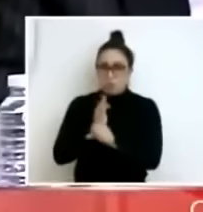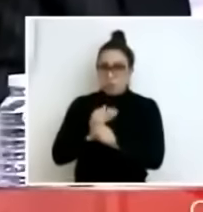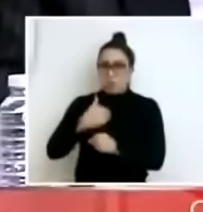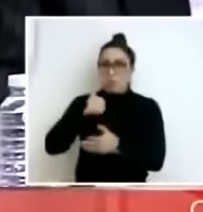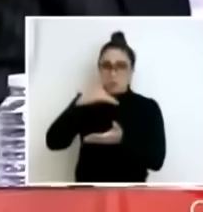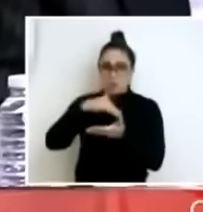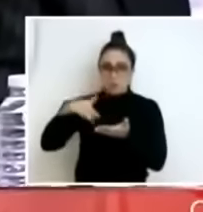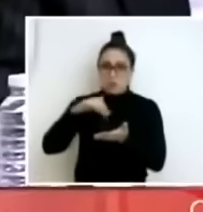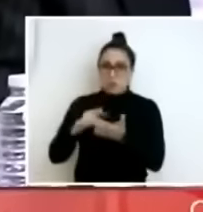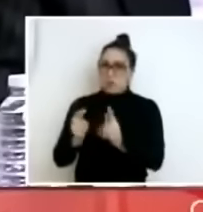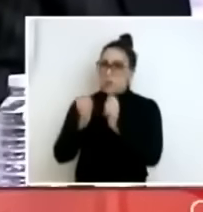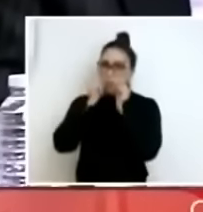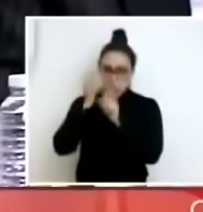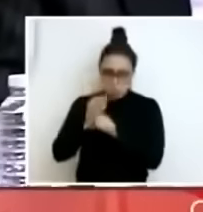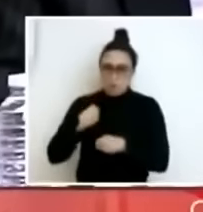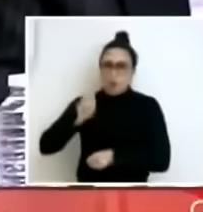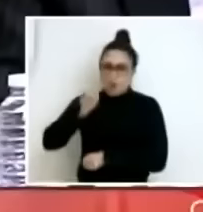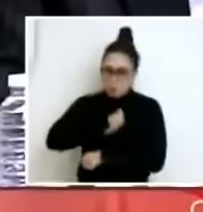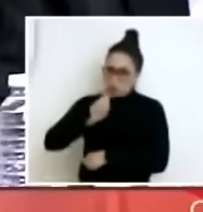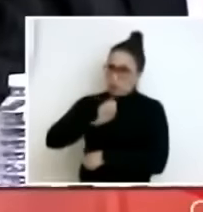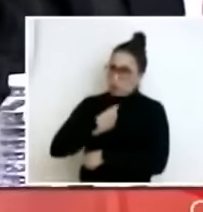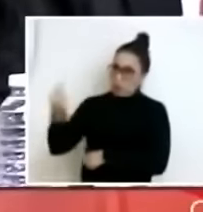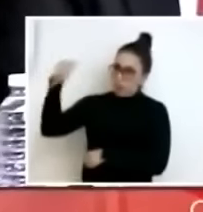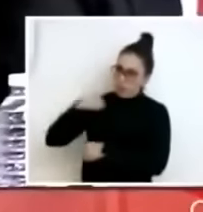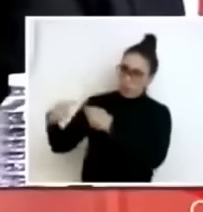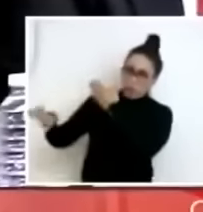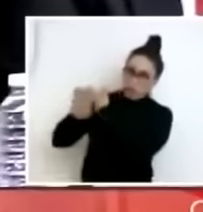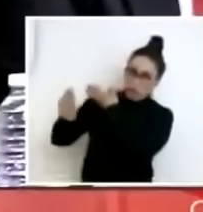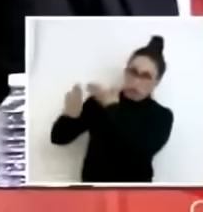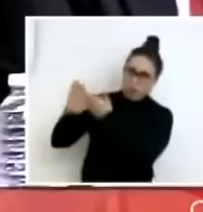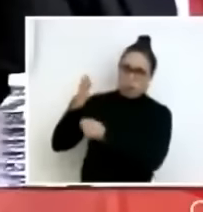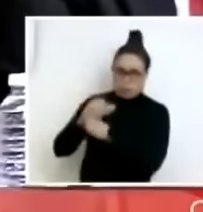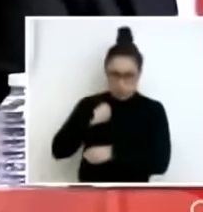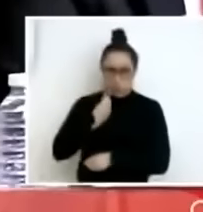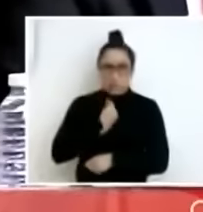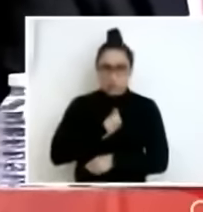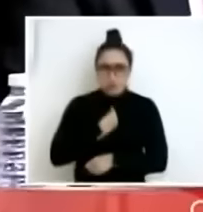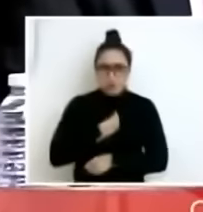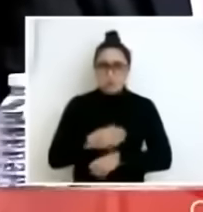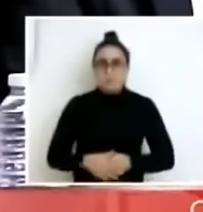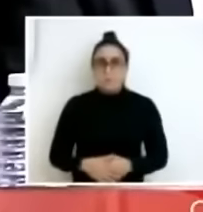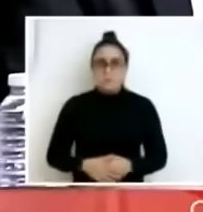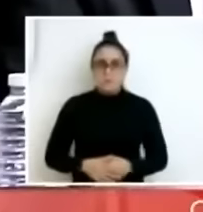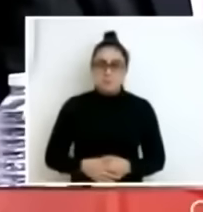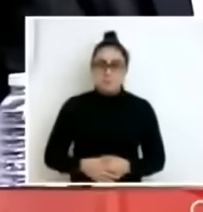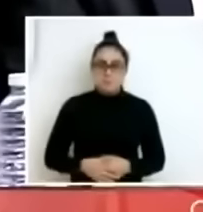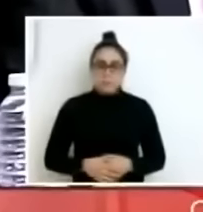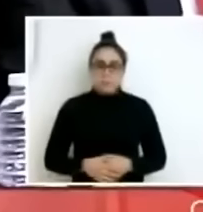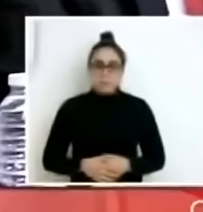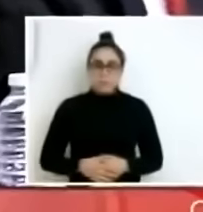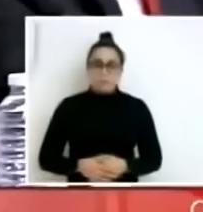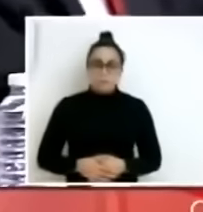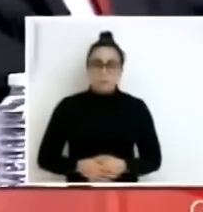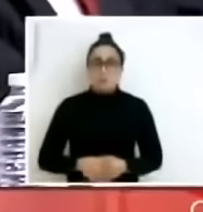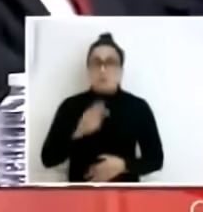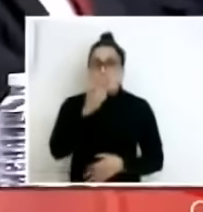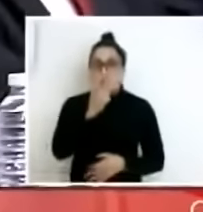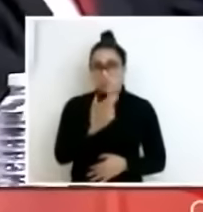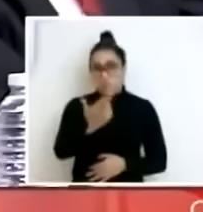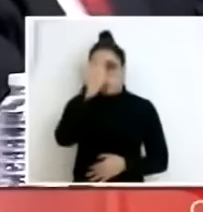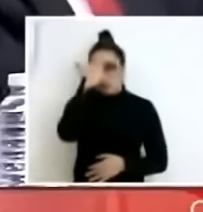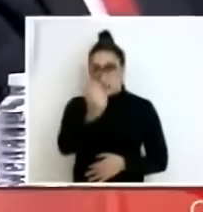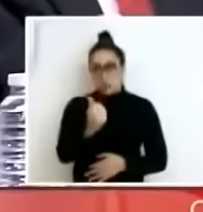las provocaciones de la op que pese cada palabra Porque esa es la razón por la que hoy